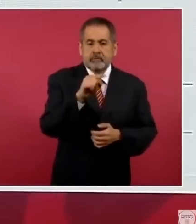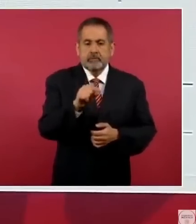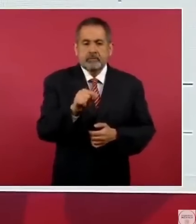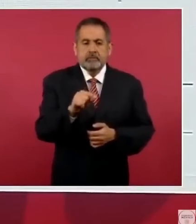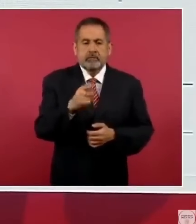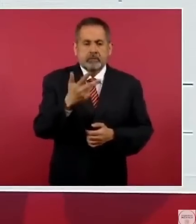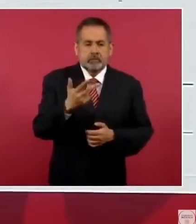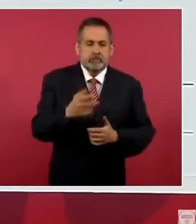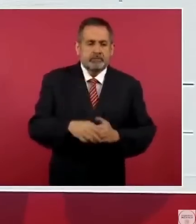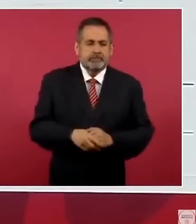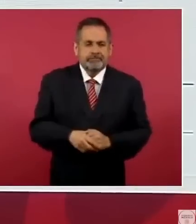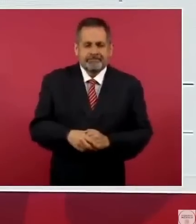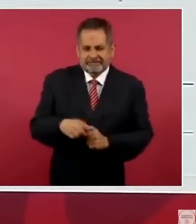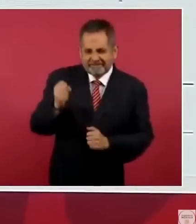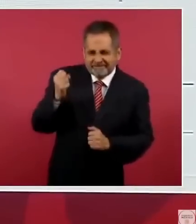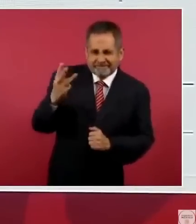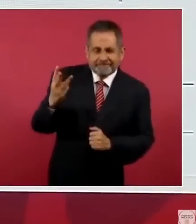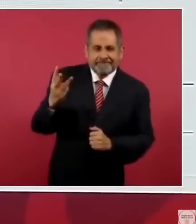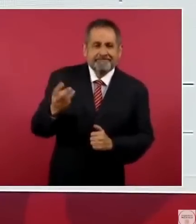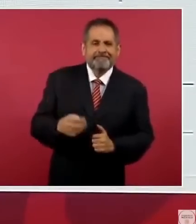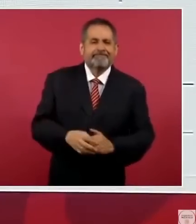1.8, 3.